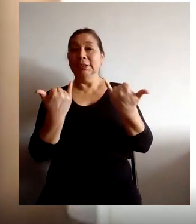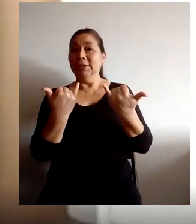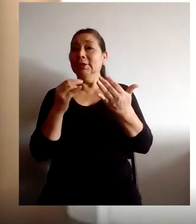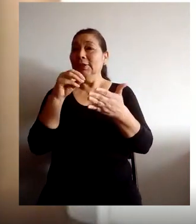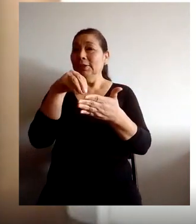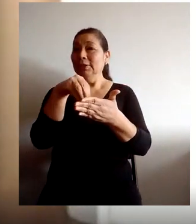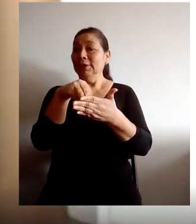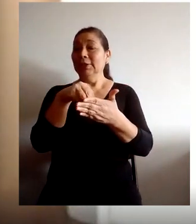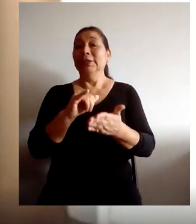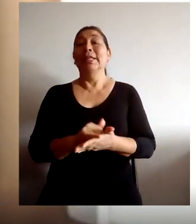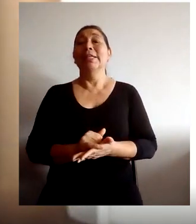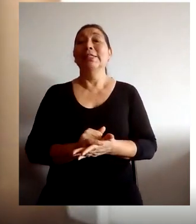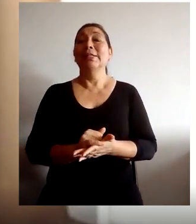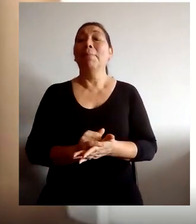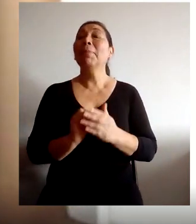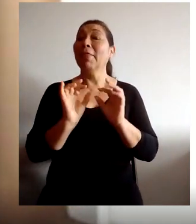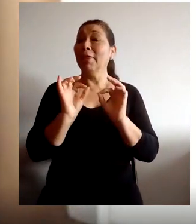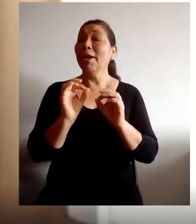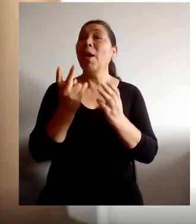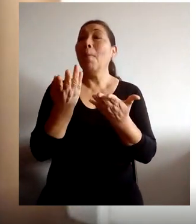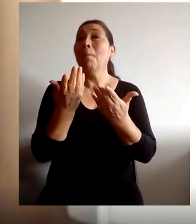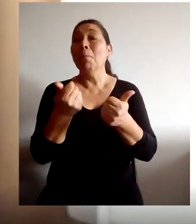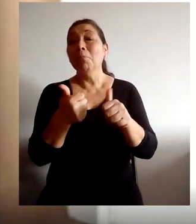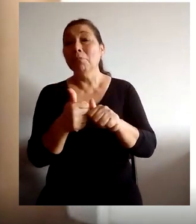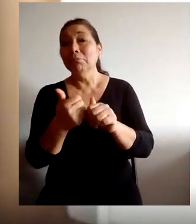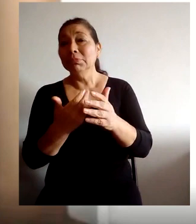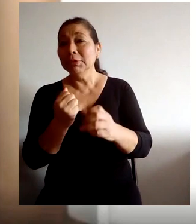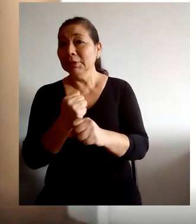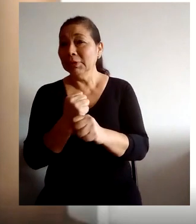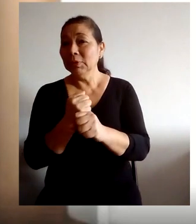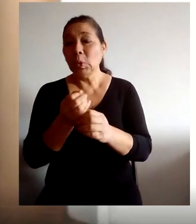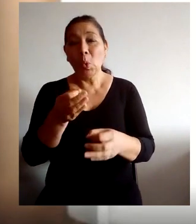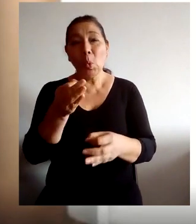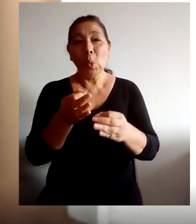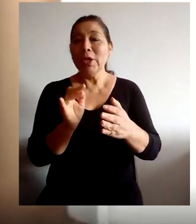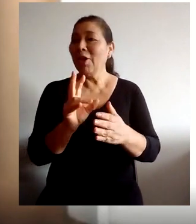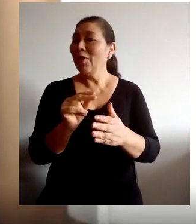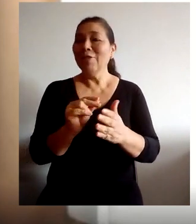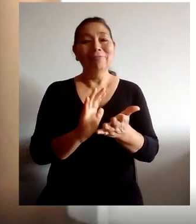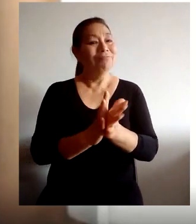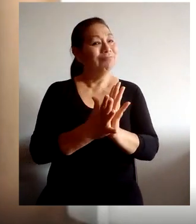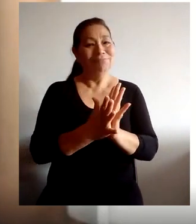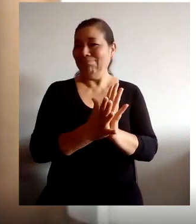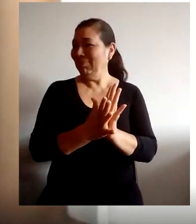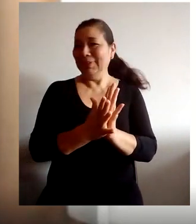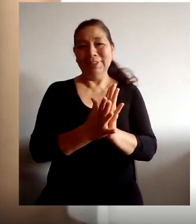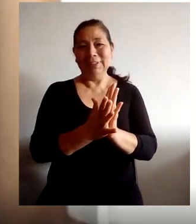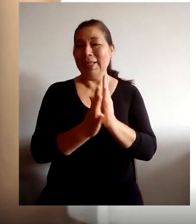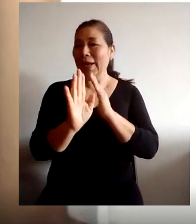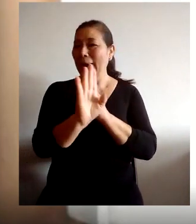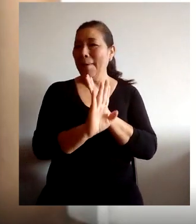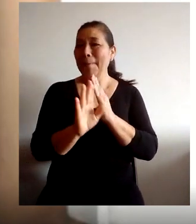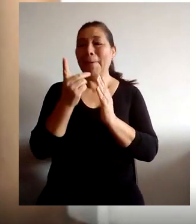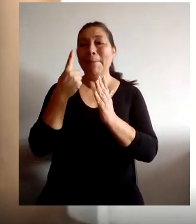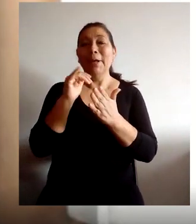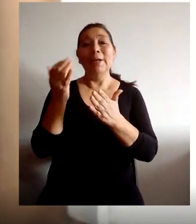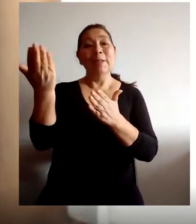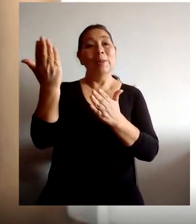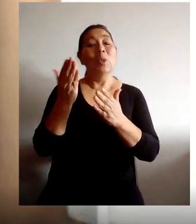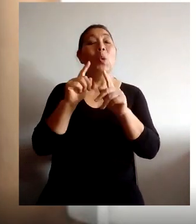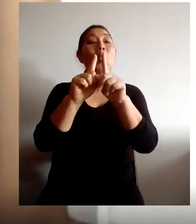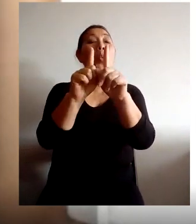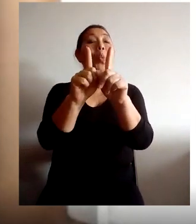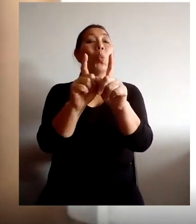iniciar un nuevo proceso de amparo para solicitar el cuestionamiento de la decisión del órgano jurisdiccional emitido con